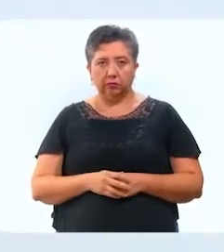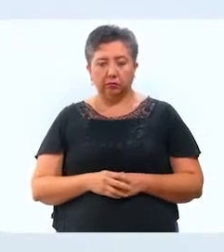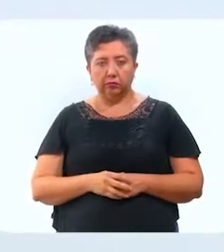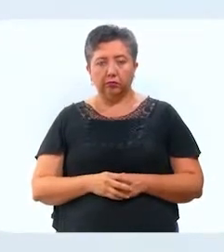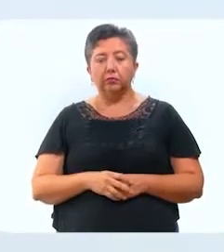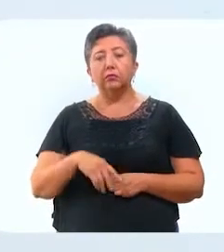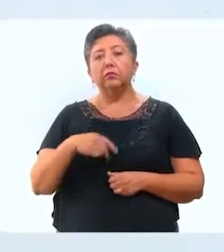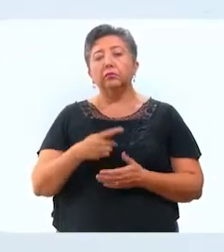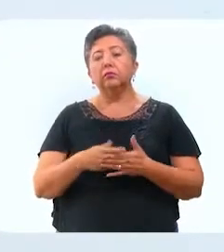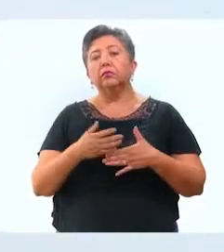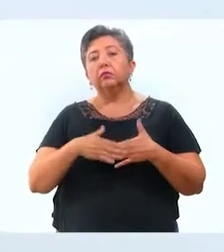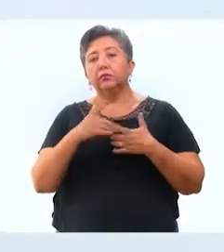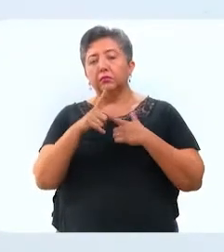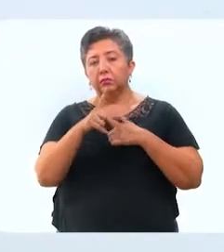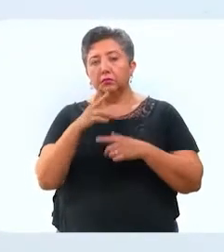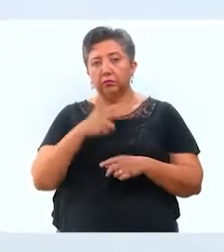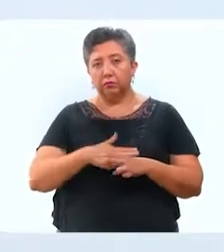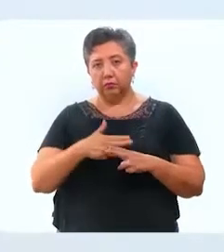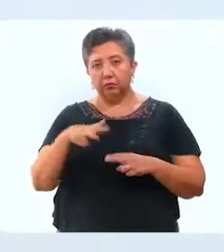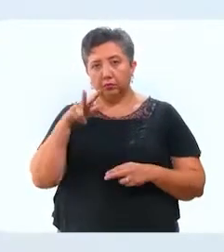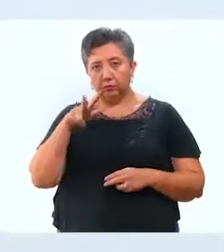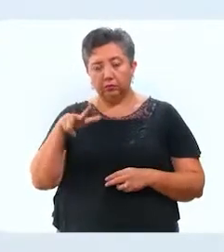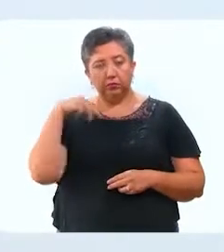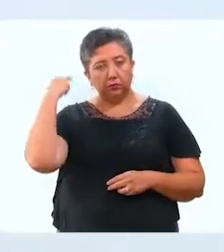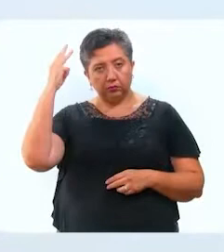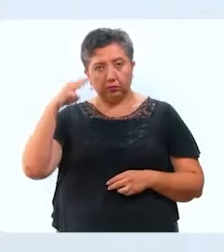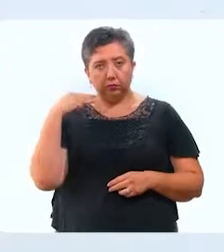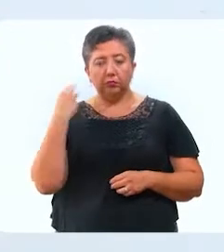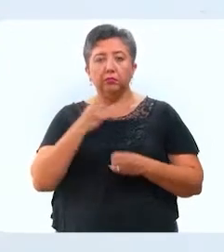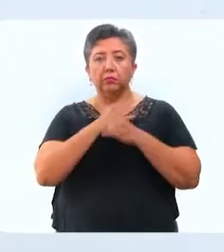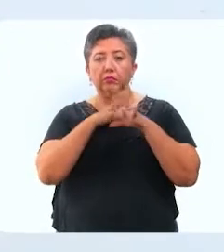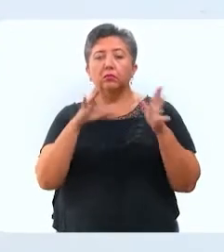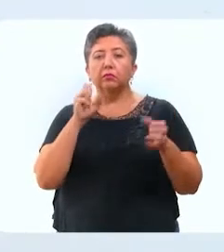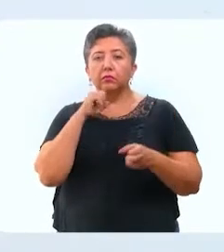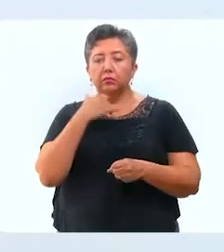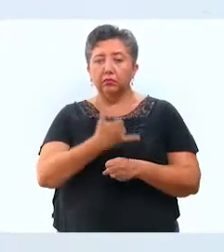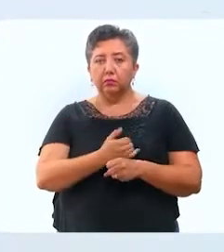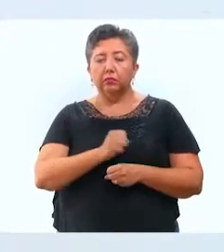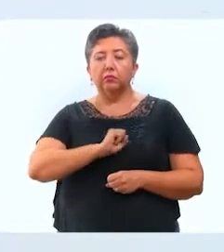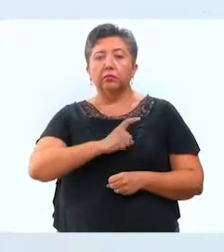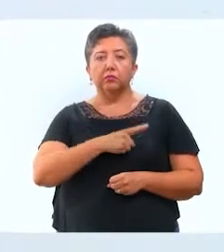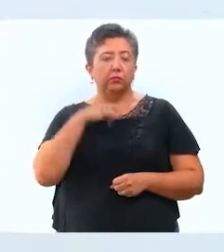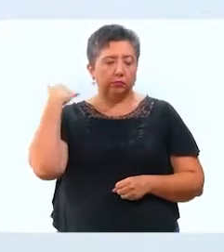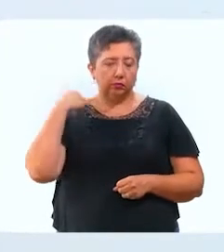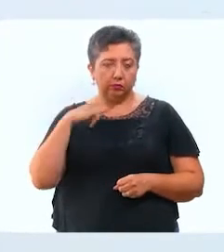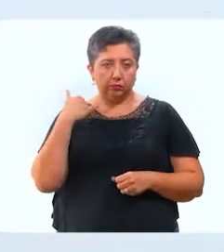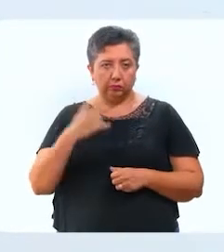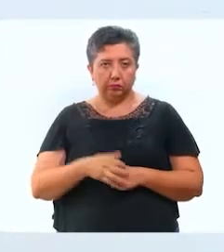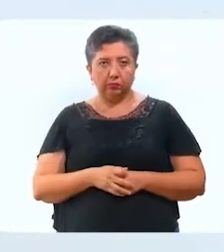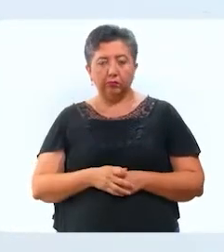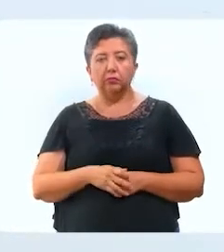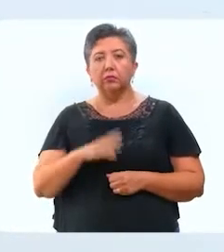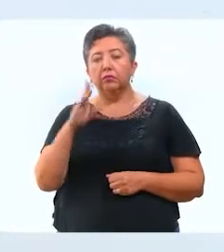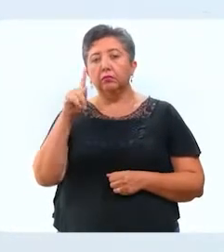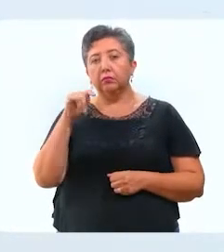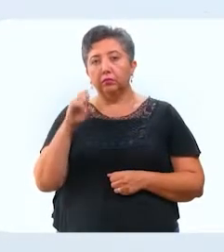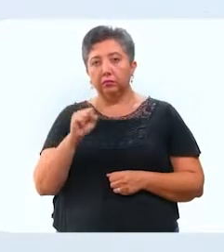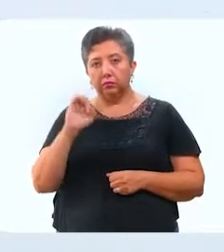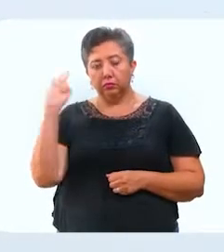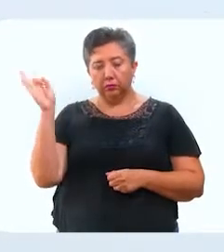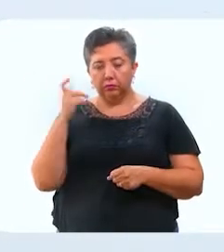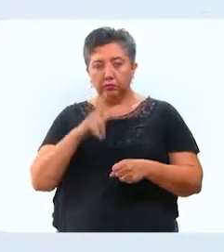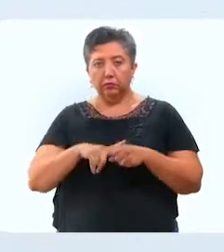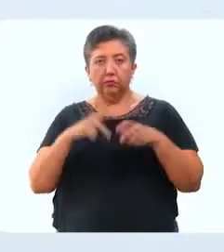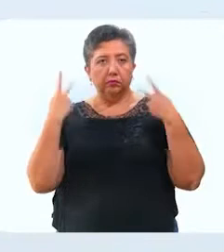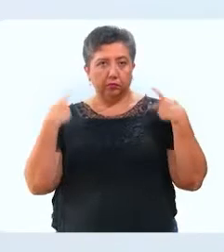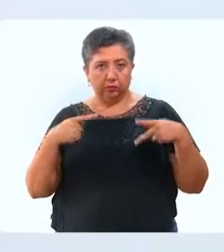estado. Proceso que continuará hasta el 18 de marzo, informaron las Secretarías de Salud de Yucatán y de Bienestar Federal.